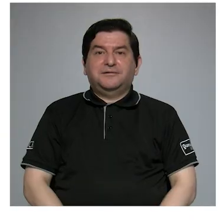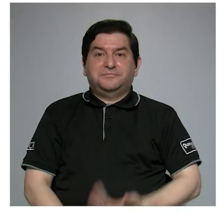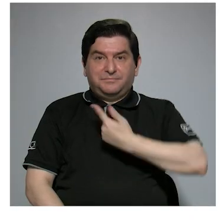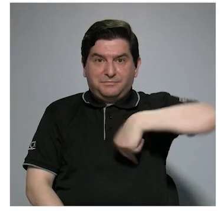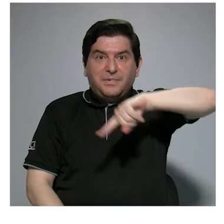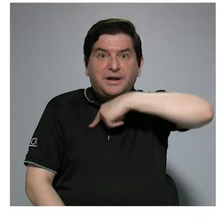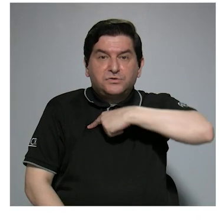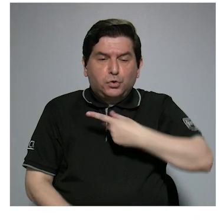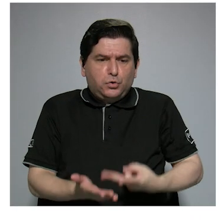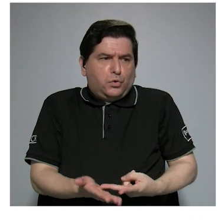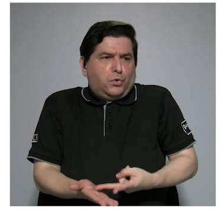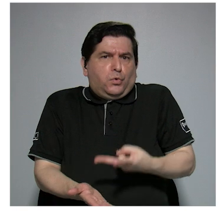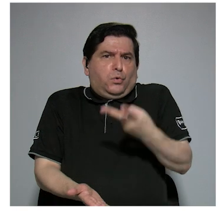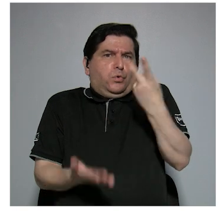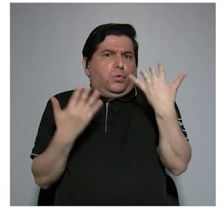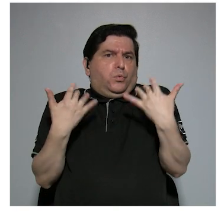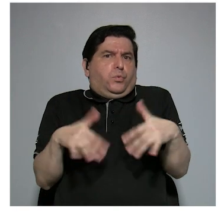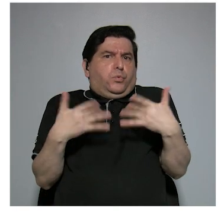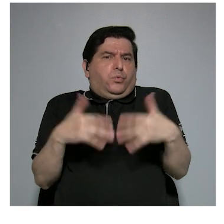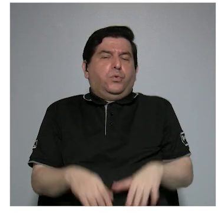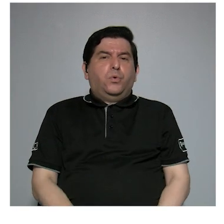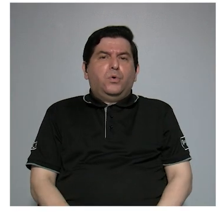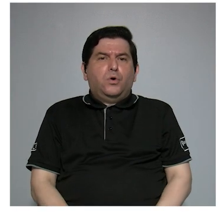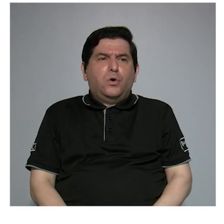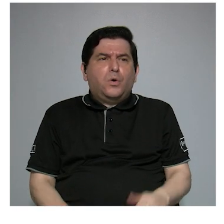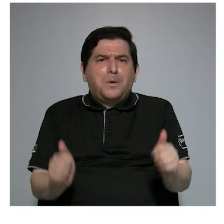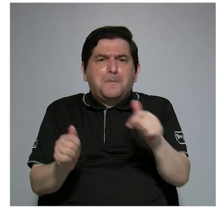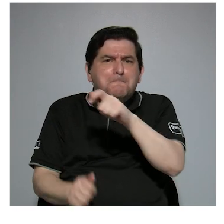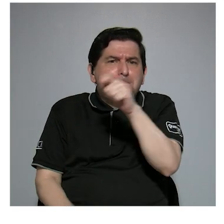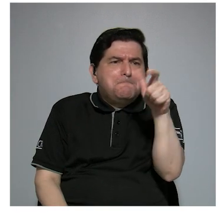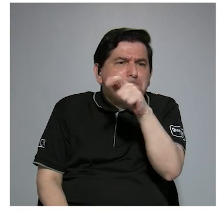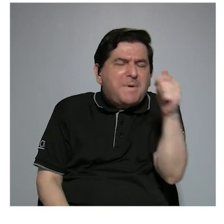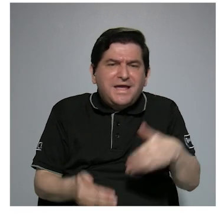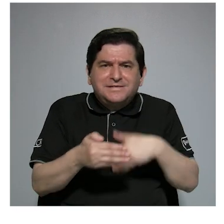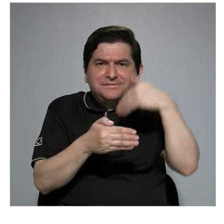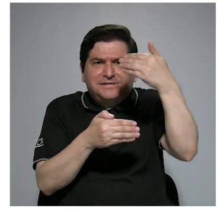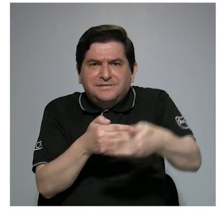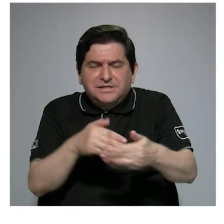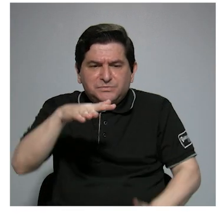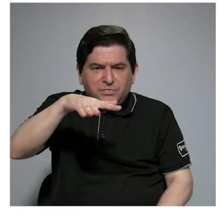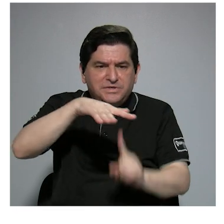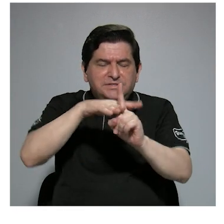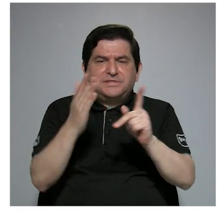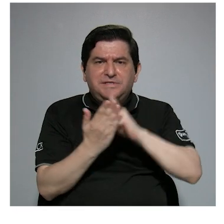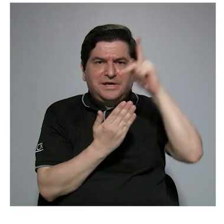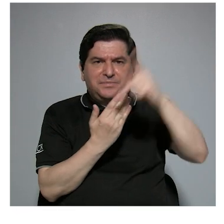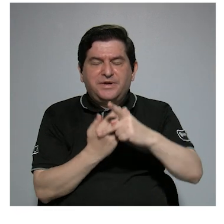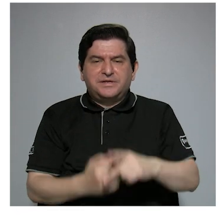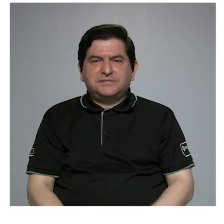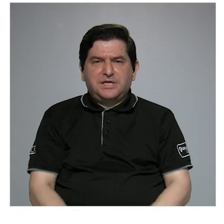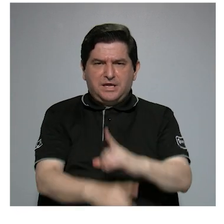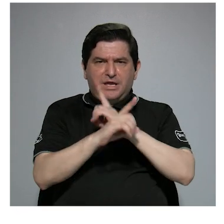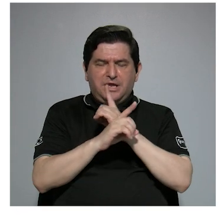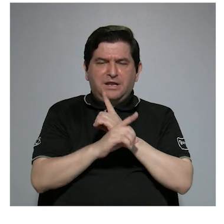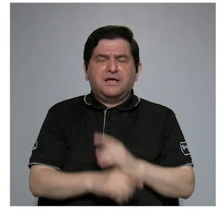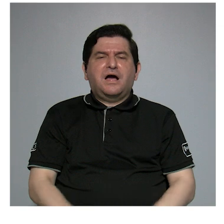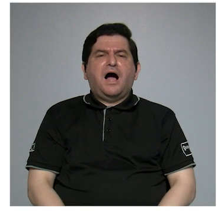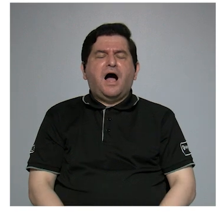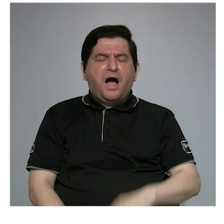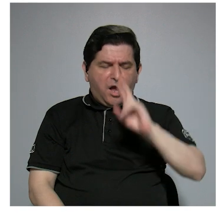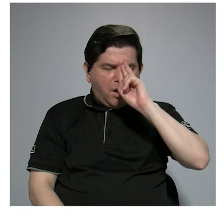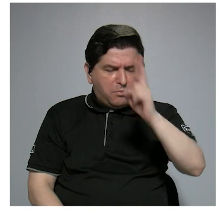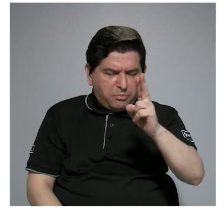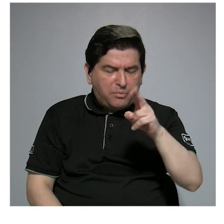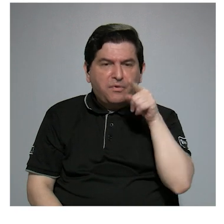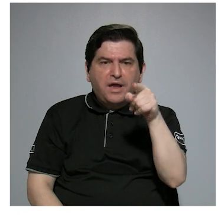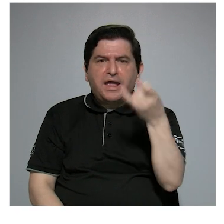Habitantes. Para nosotros fue muy valioso que a solo meses de haber salido el programa, la Defensoría